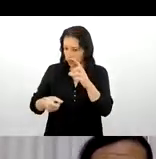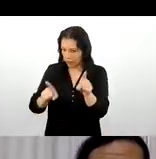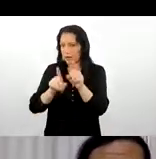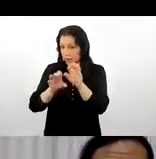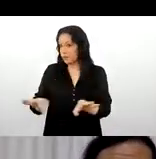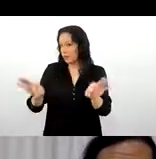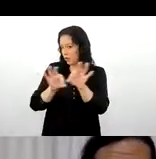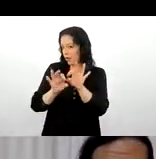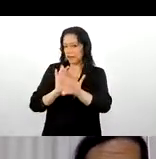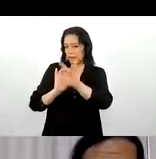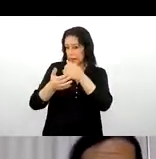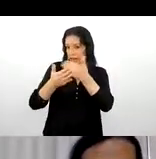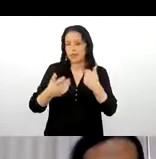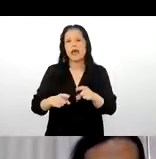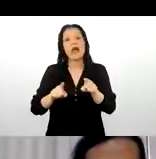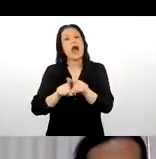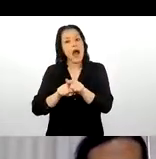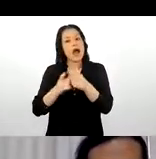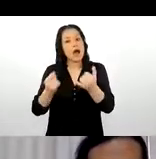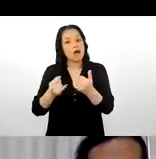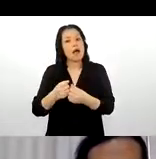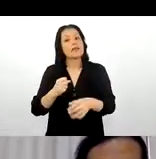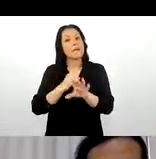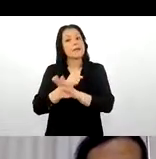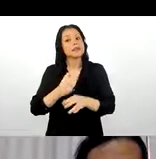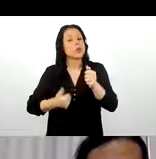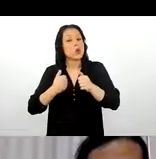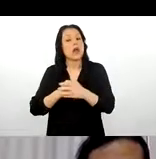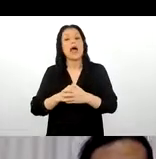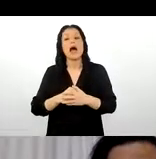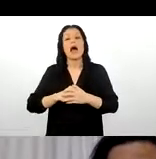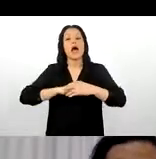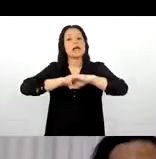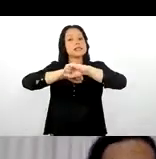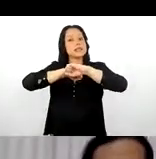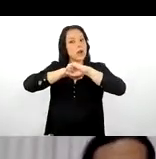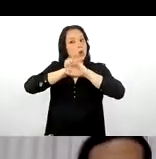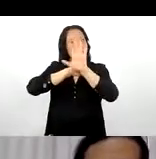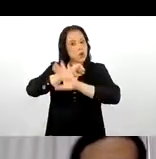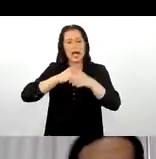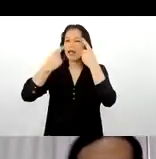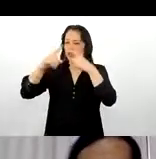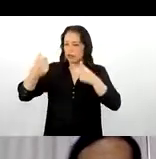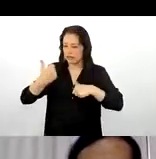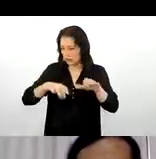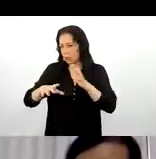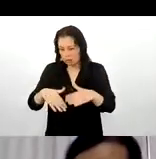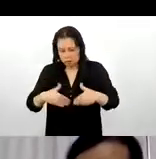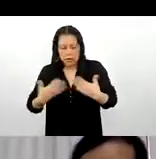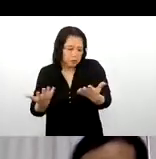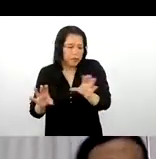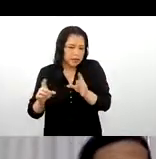Y bueno, la seguridad desde ya es básica en toda planificación de viaje, ¿no? Y las diferentes actividades que uno quiere